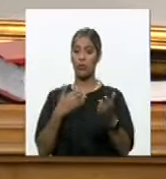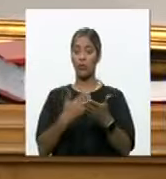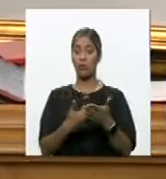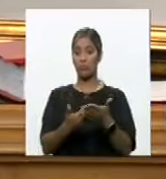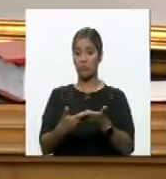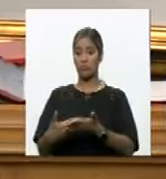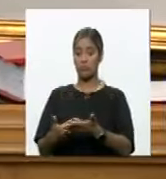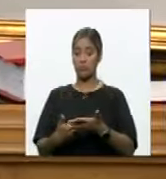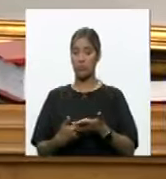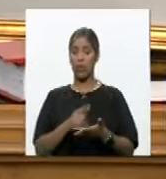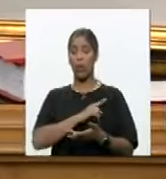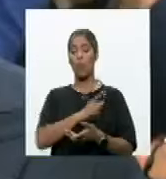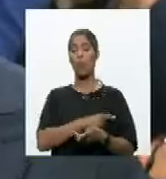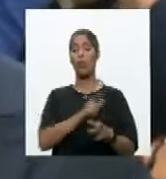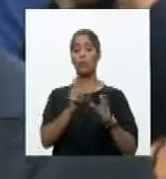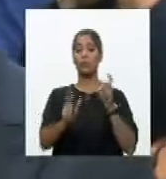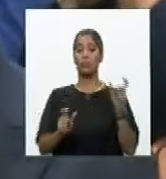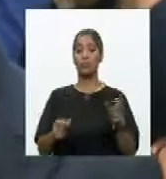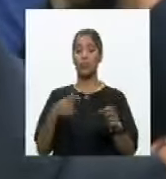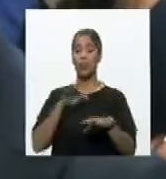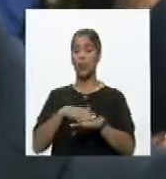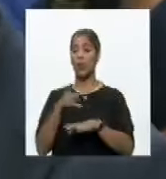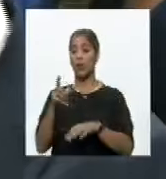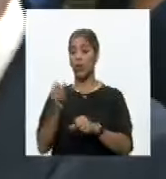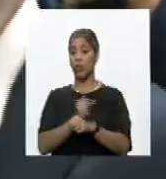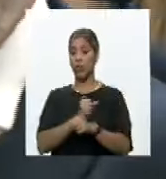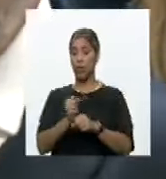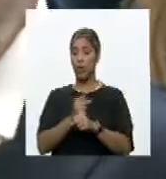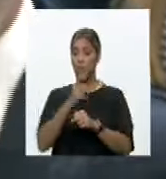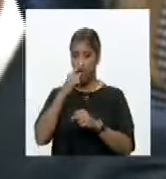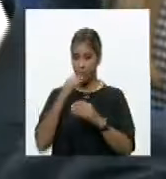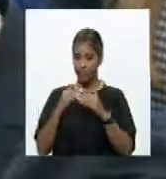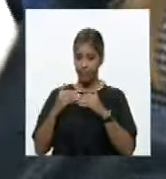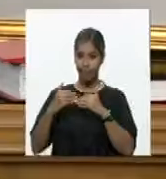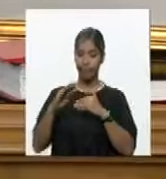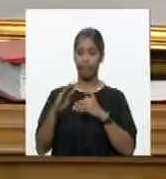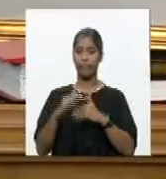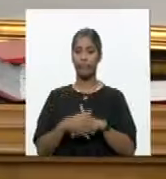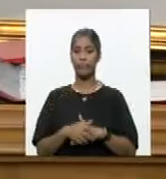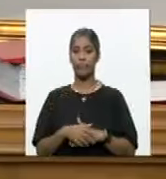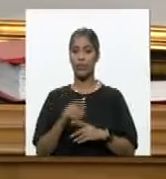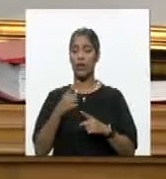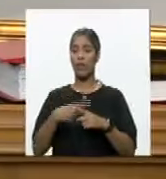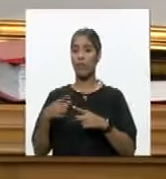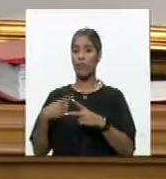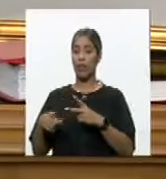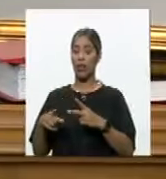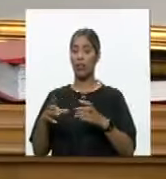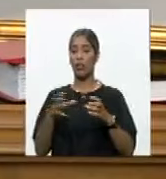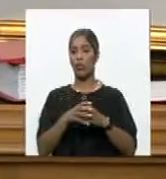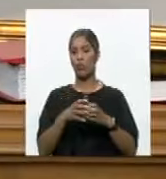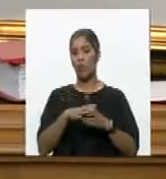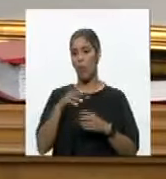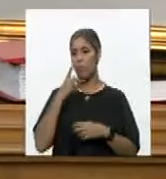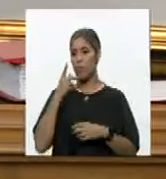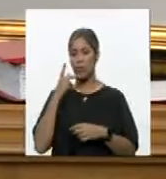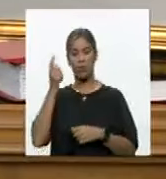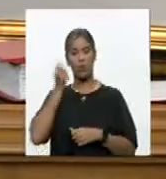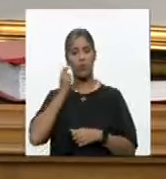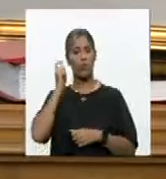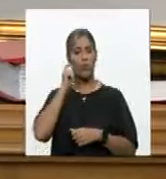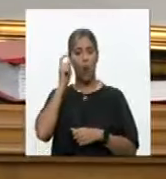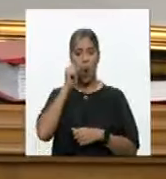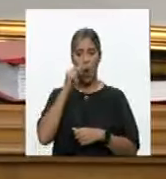Ciudadano, por el trabajo que más allá de las distintas toldas políticas de las diputadas y diputados